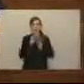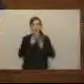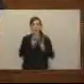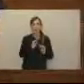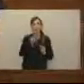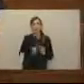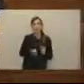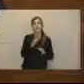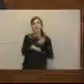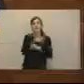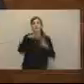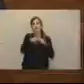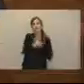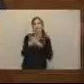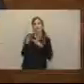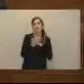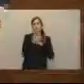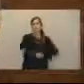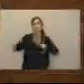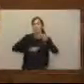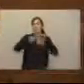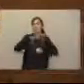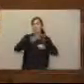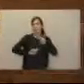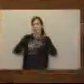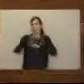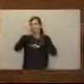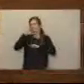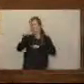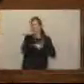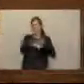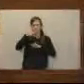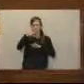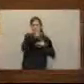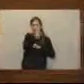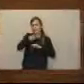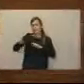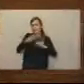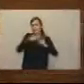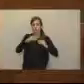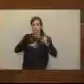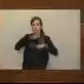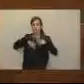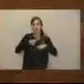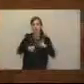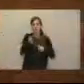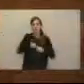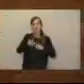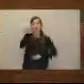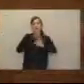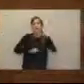repitan en el futuro las bestialidades públicamente denunciadas por usuarios, familiares y asociaciones.